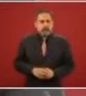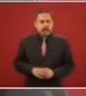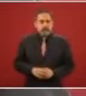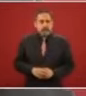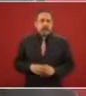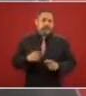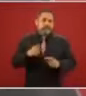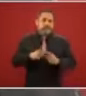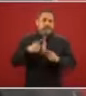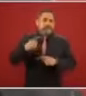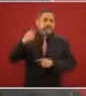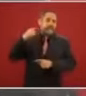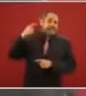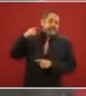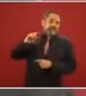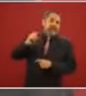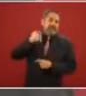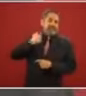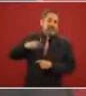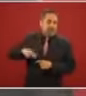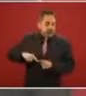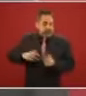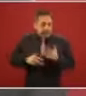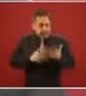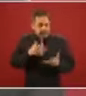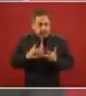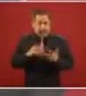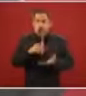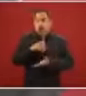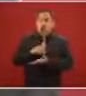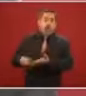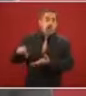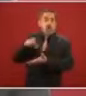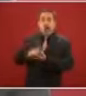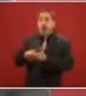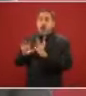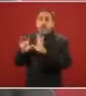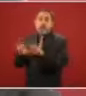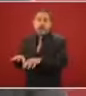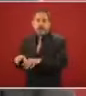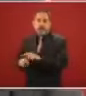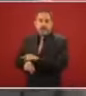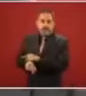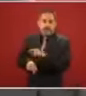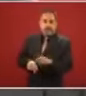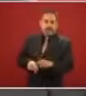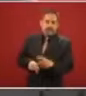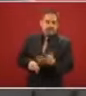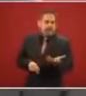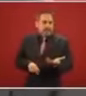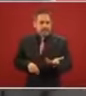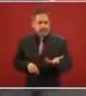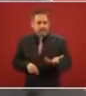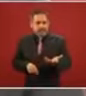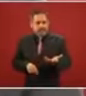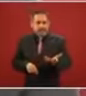por lo que implicó la compra a precios